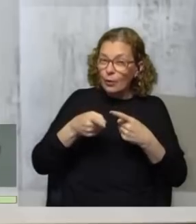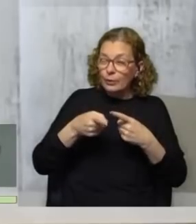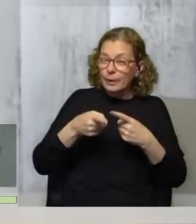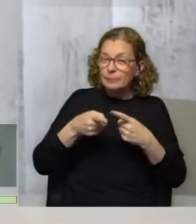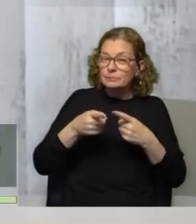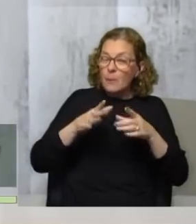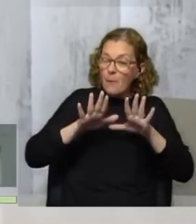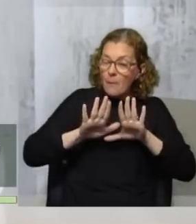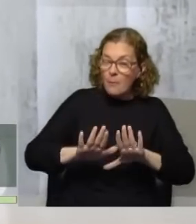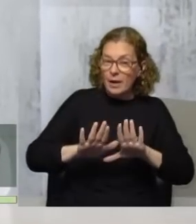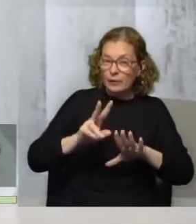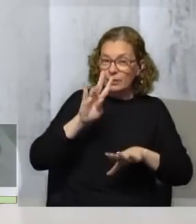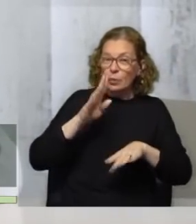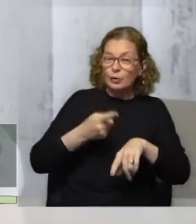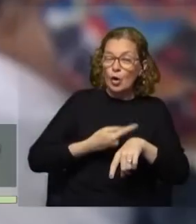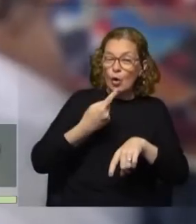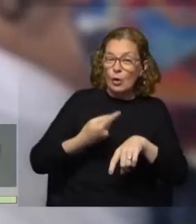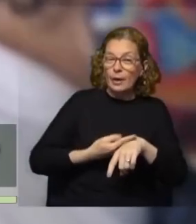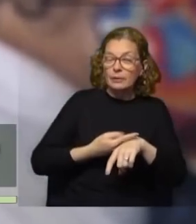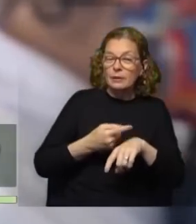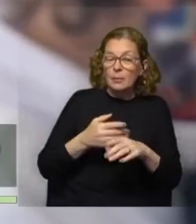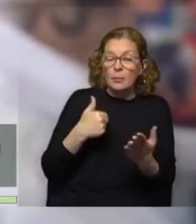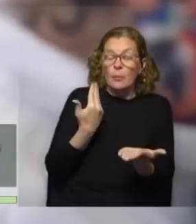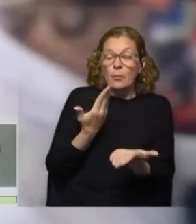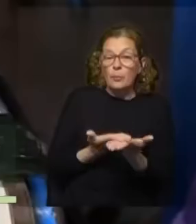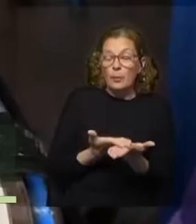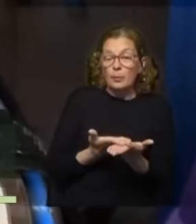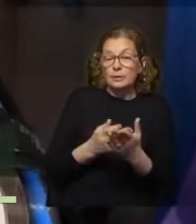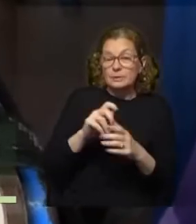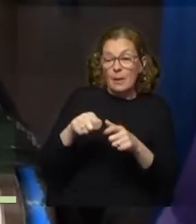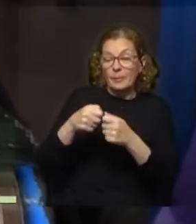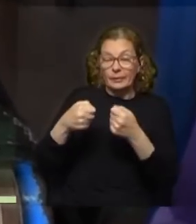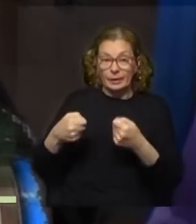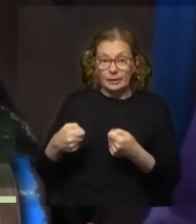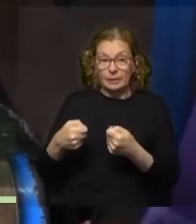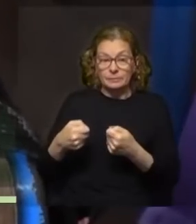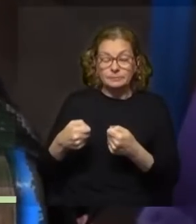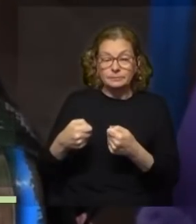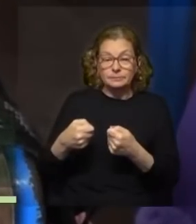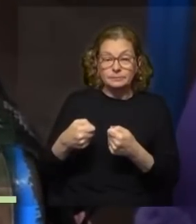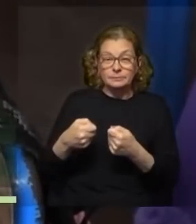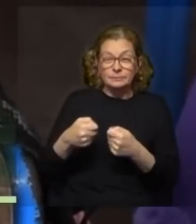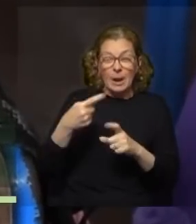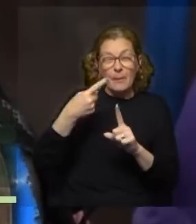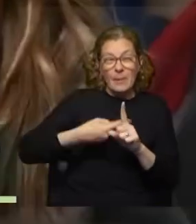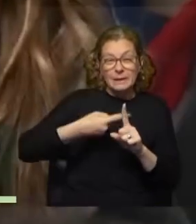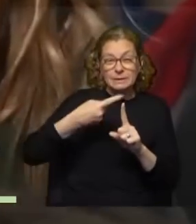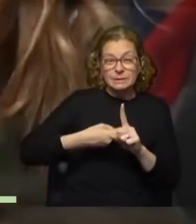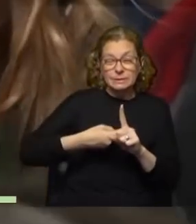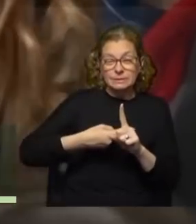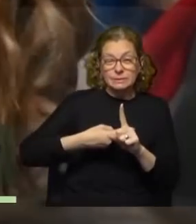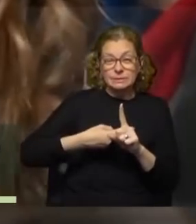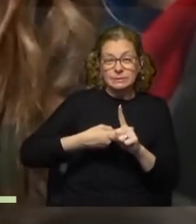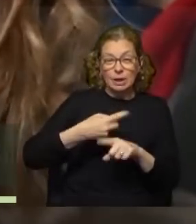un paro de 24 horas que está propuesto en el psnt para el mes de